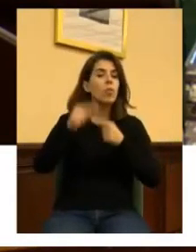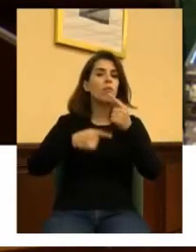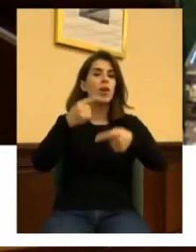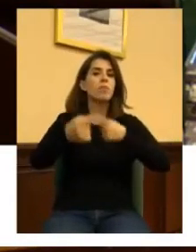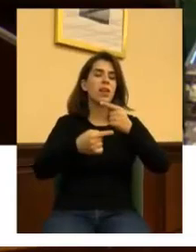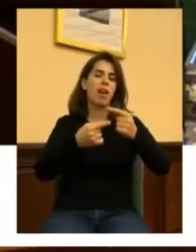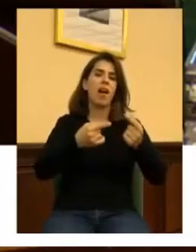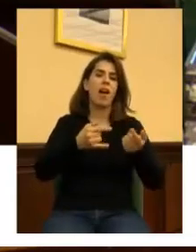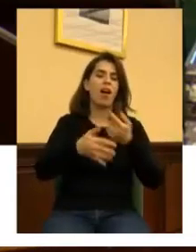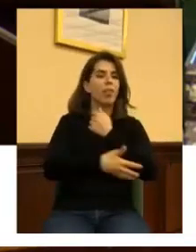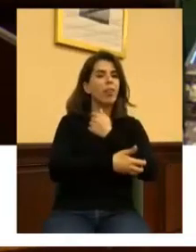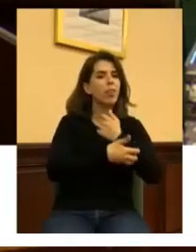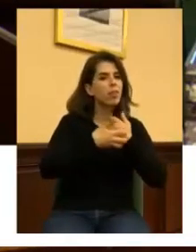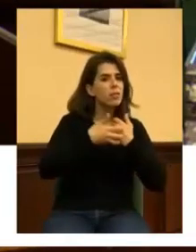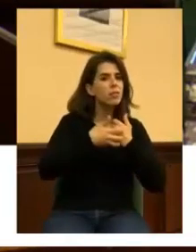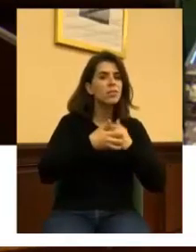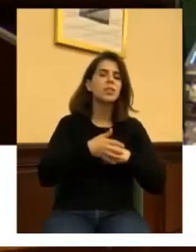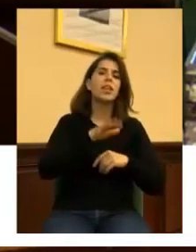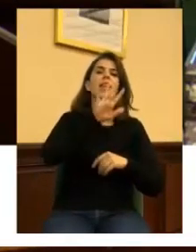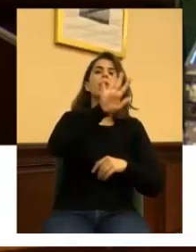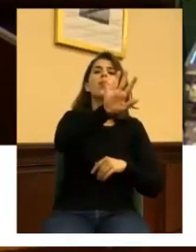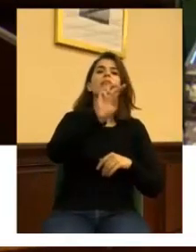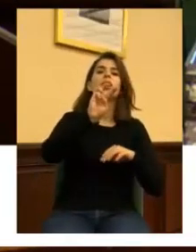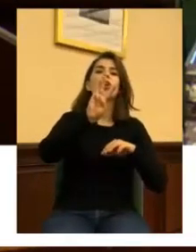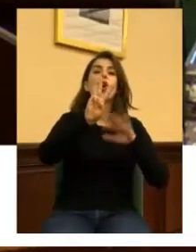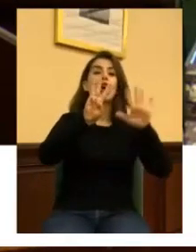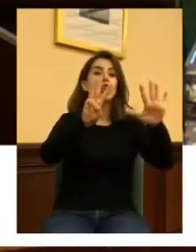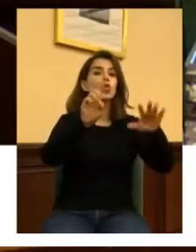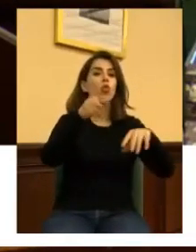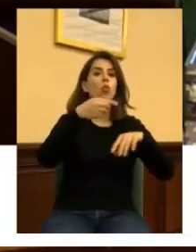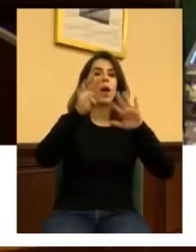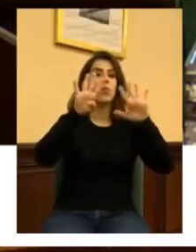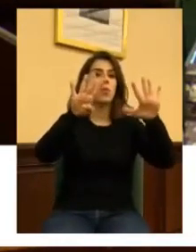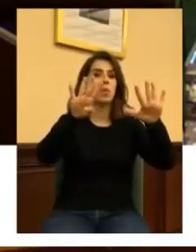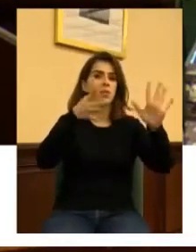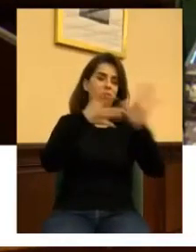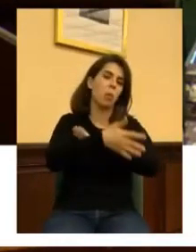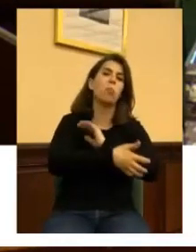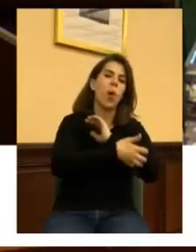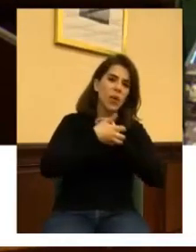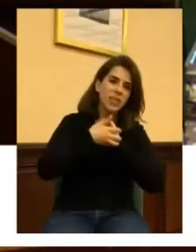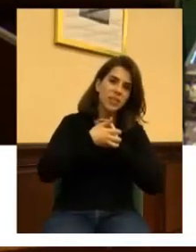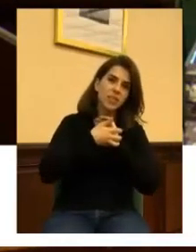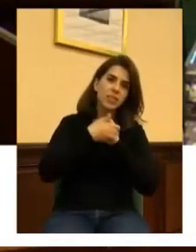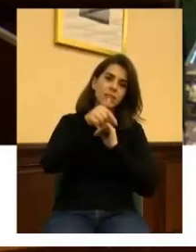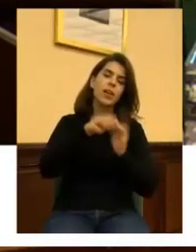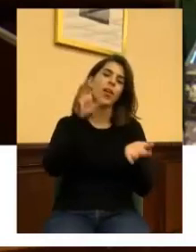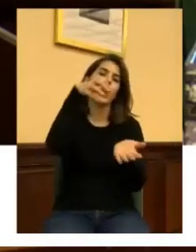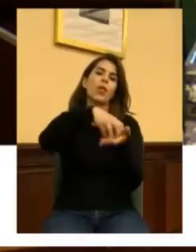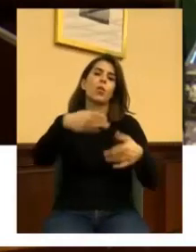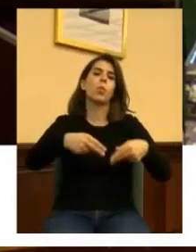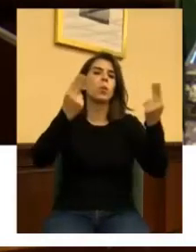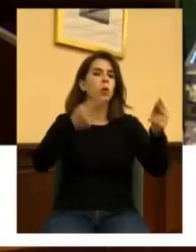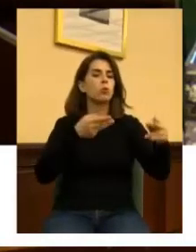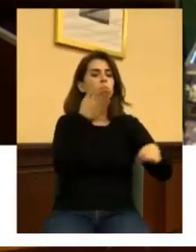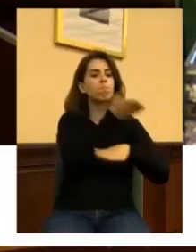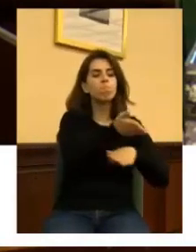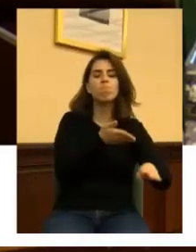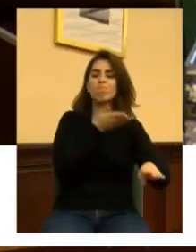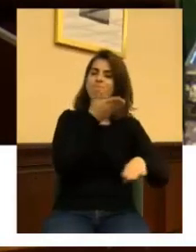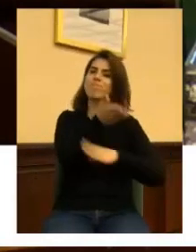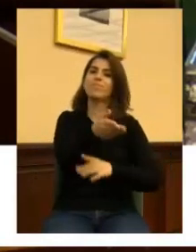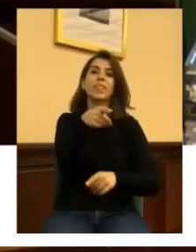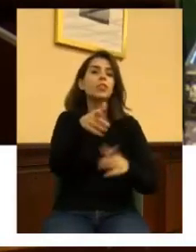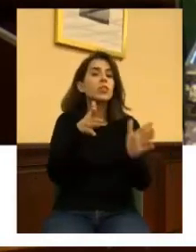familias vulnerables, el 88,9 concretamente, es decir, pobres, acuden a centros públicos. ¿Esto qué